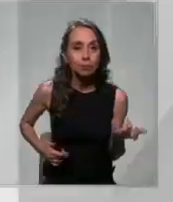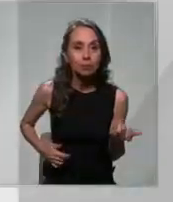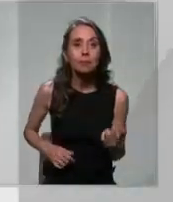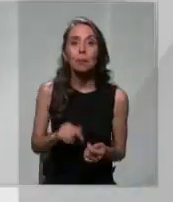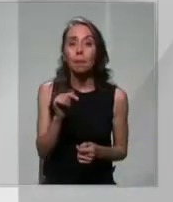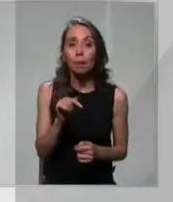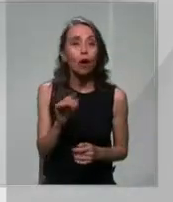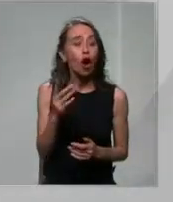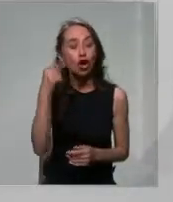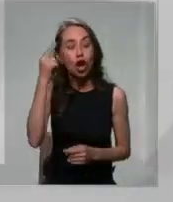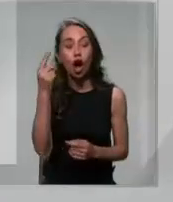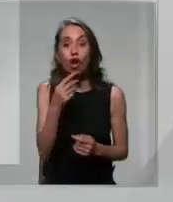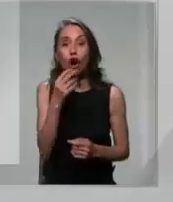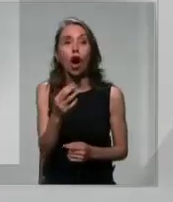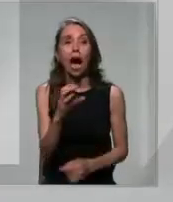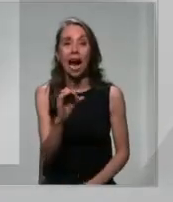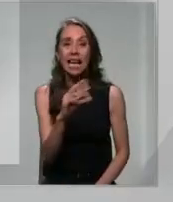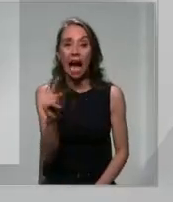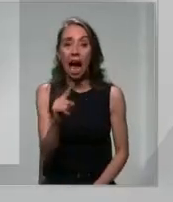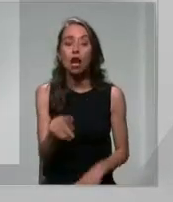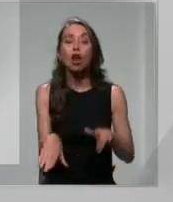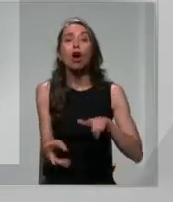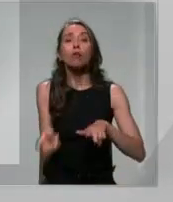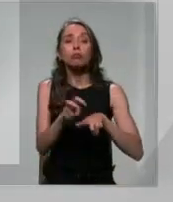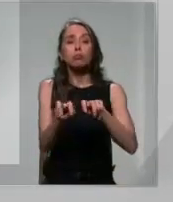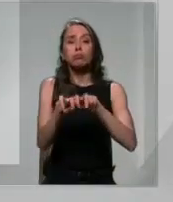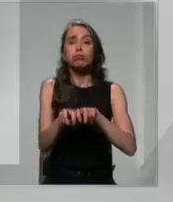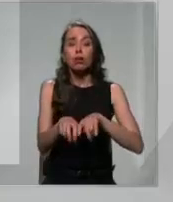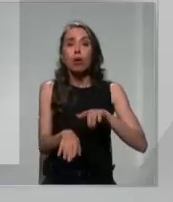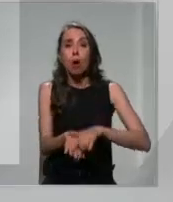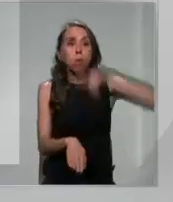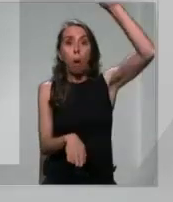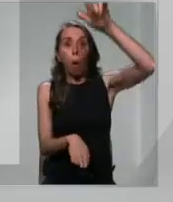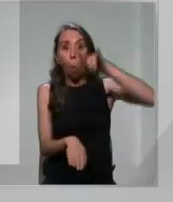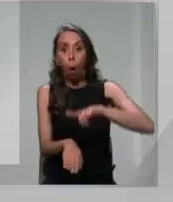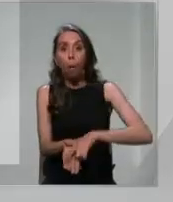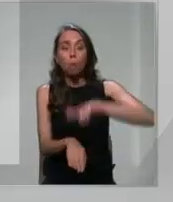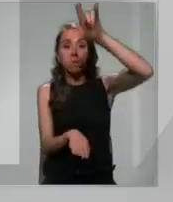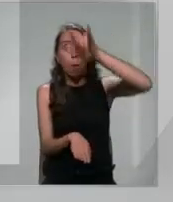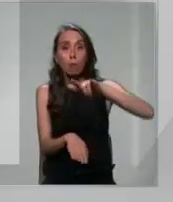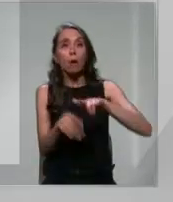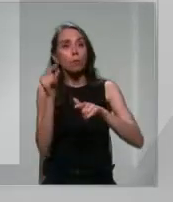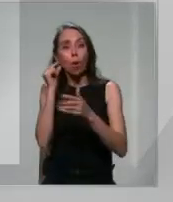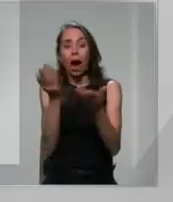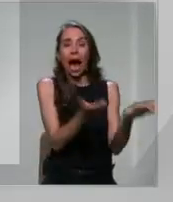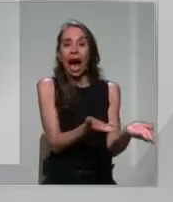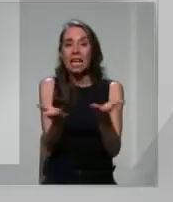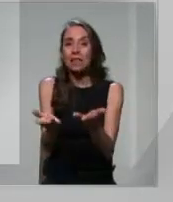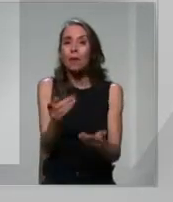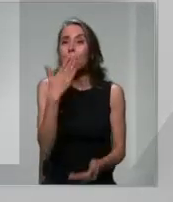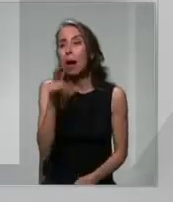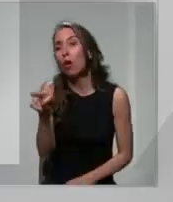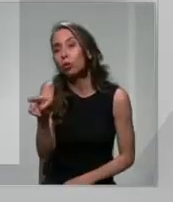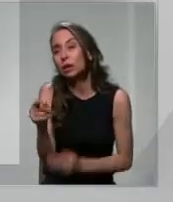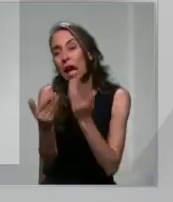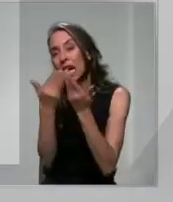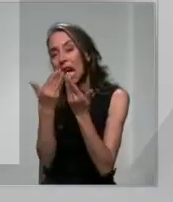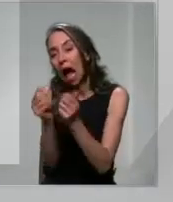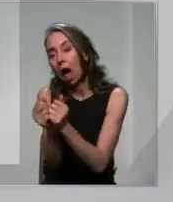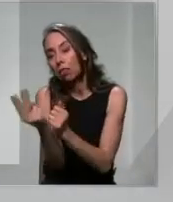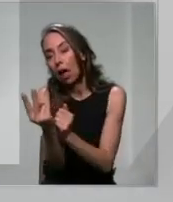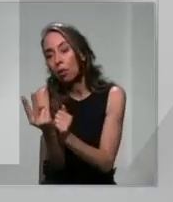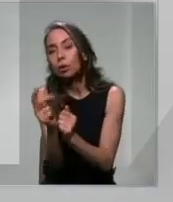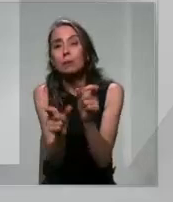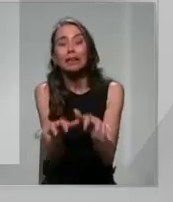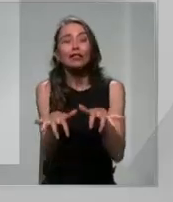Hoy pasó algo muy loco. Íbamos en un avión y empezó una turbulencia fuerte. Al parar el movimiento, la azafata nos dice, ¿por qué no cantan una canción y así la gente